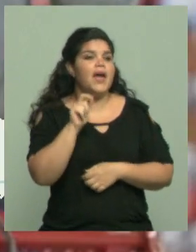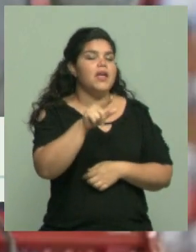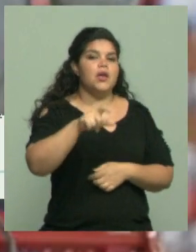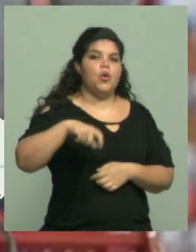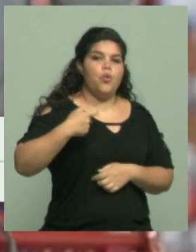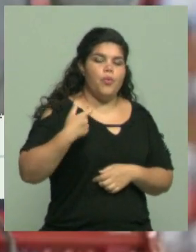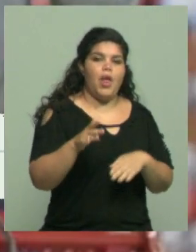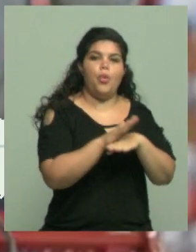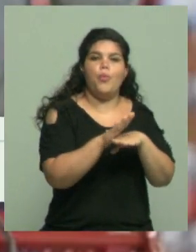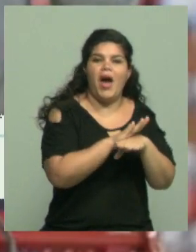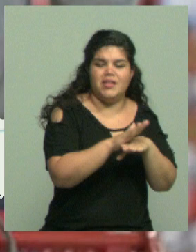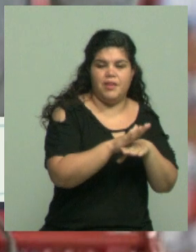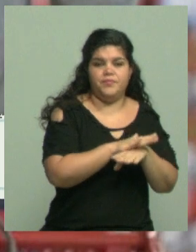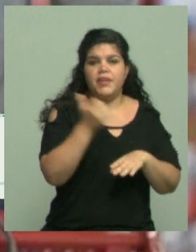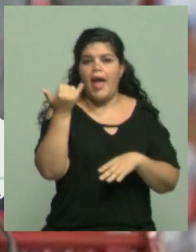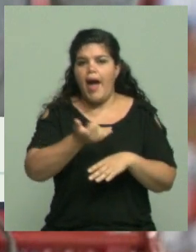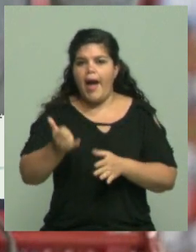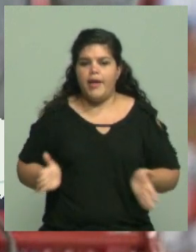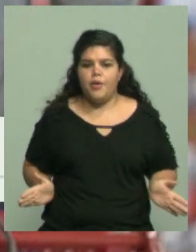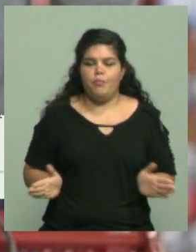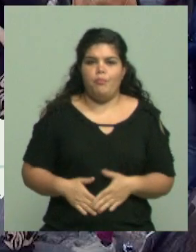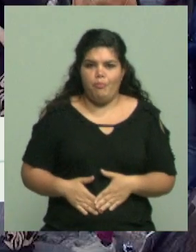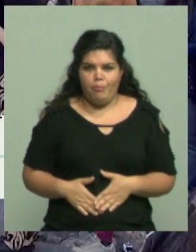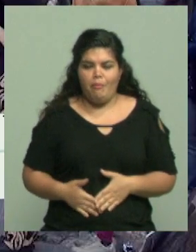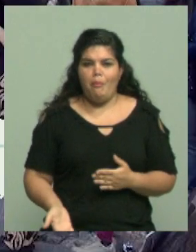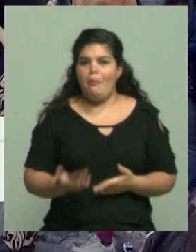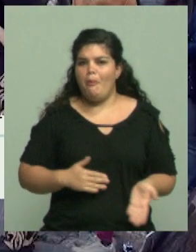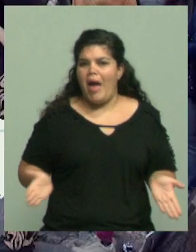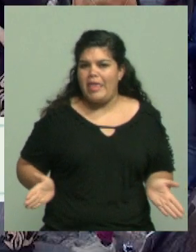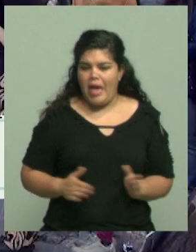en pañales. En medicamentos ni hablar. En medicamentos,